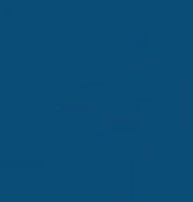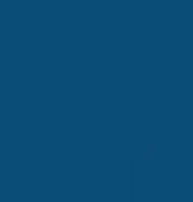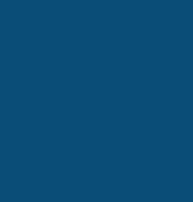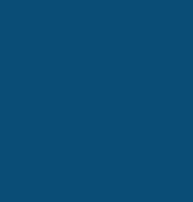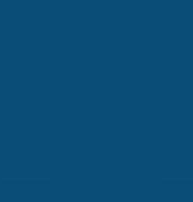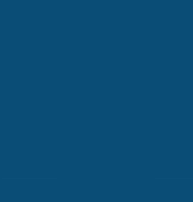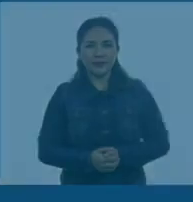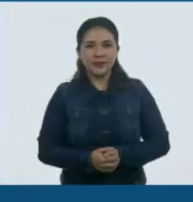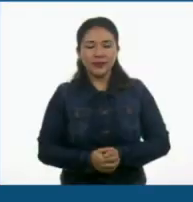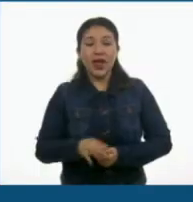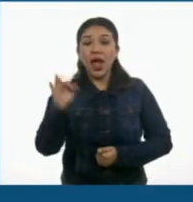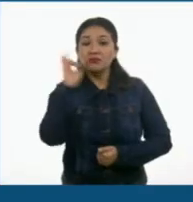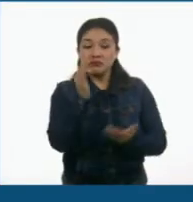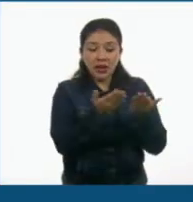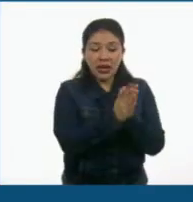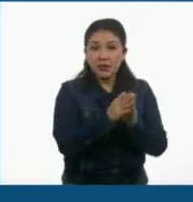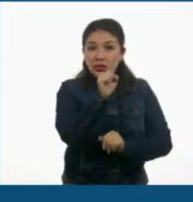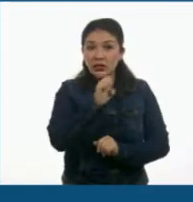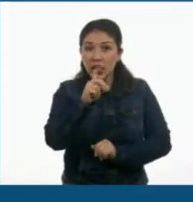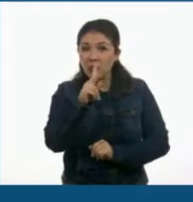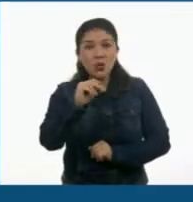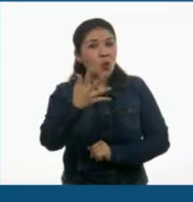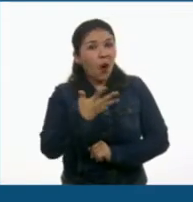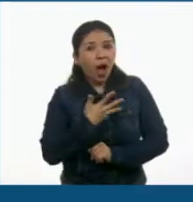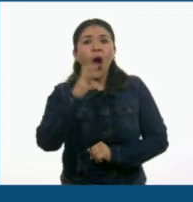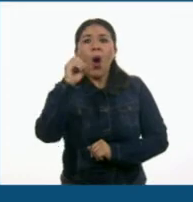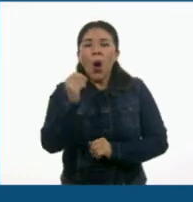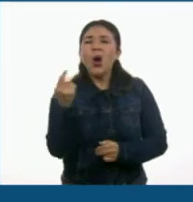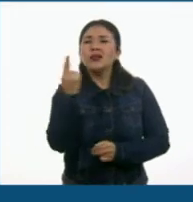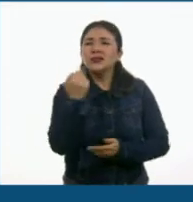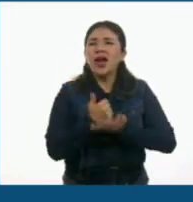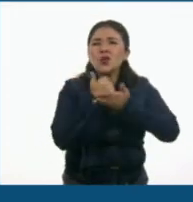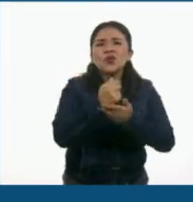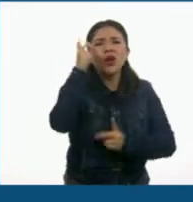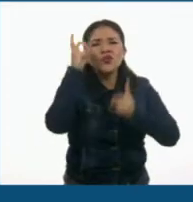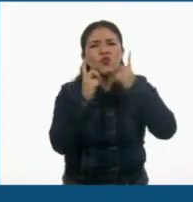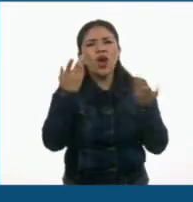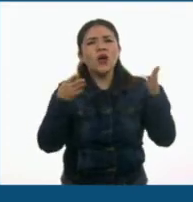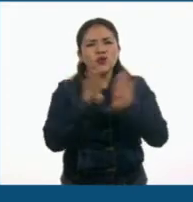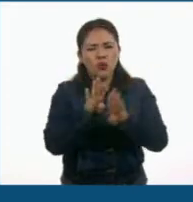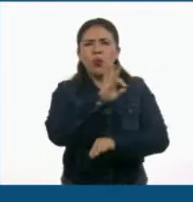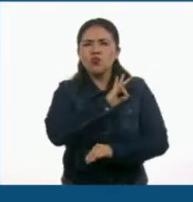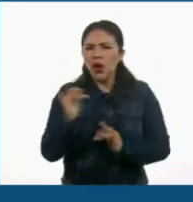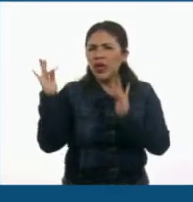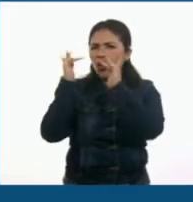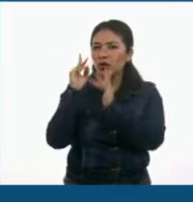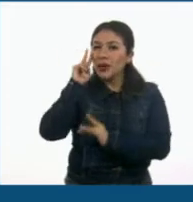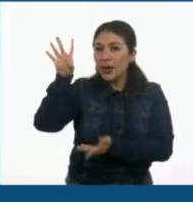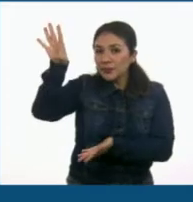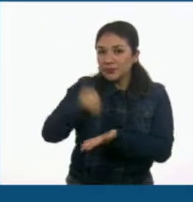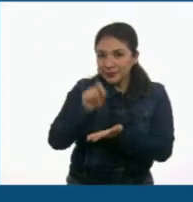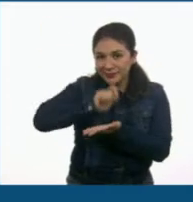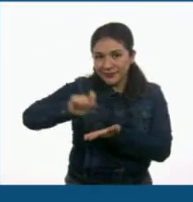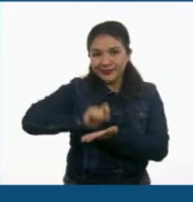Si no tienes el libro de texto o necesitas ayuda para responder las preguntas, contáctanos.